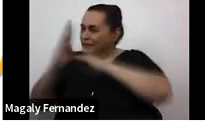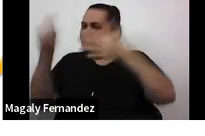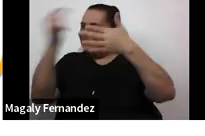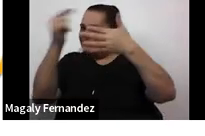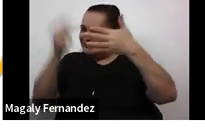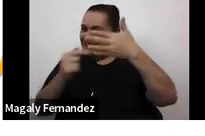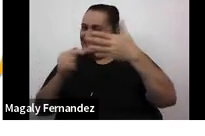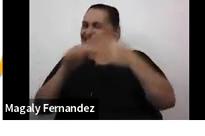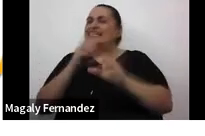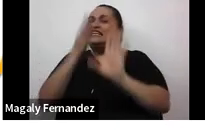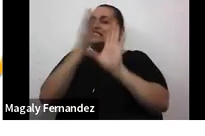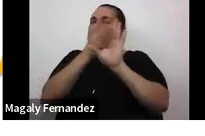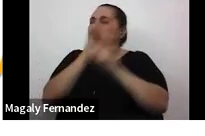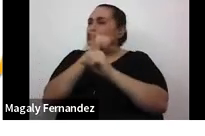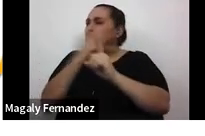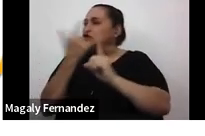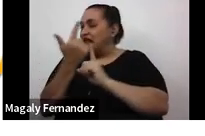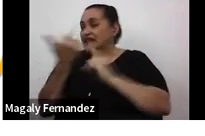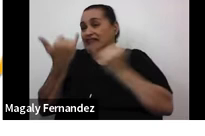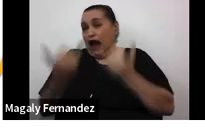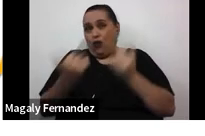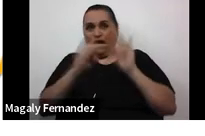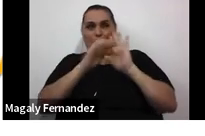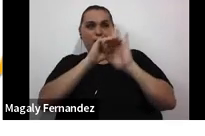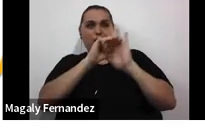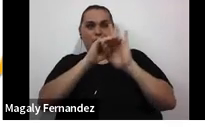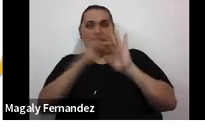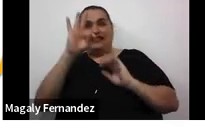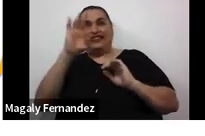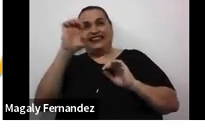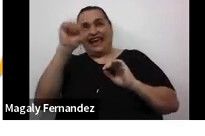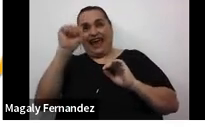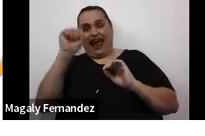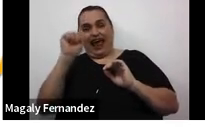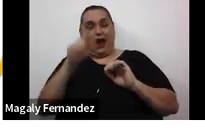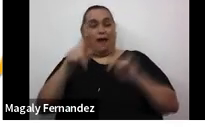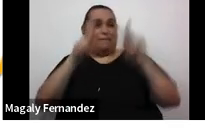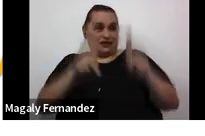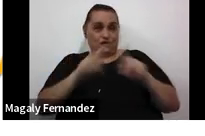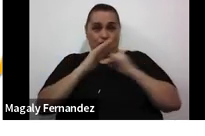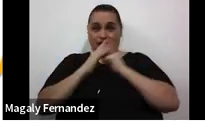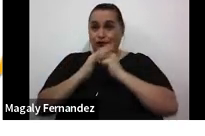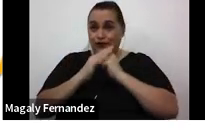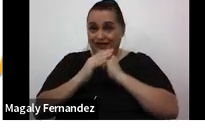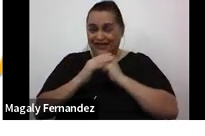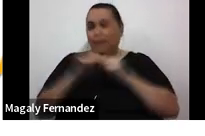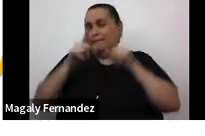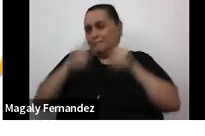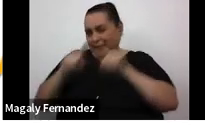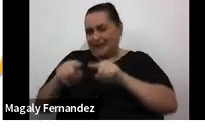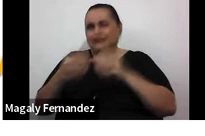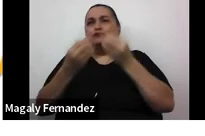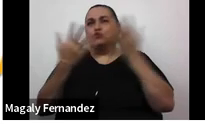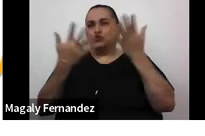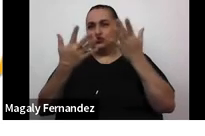psicosociales cuando ahora que está tan de moda los tea las personas con con trastorno del espectro autista que que son